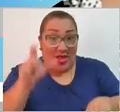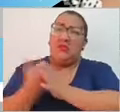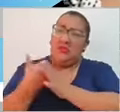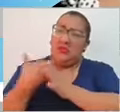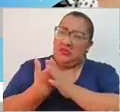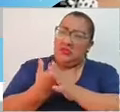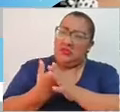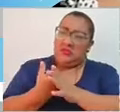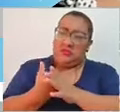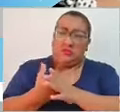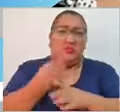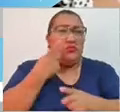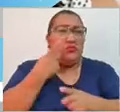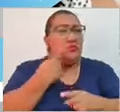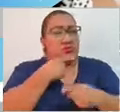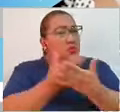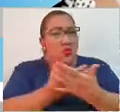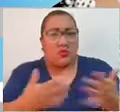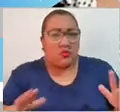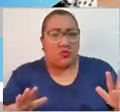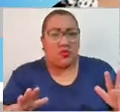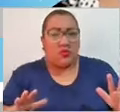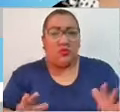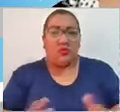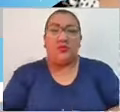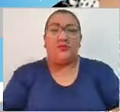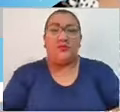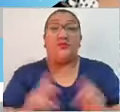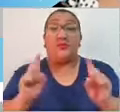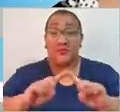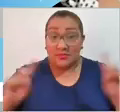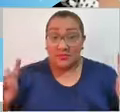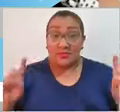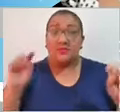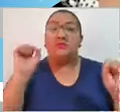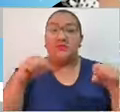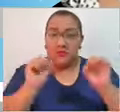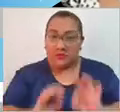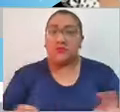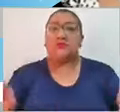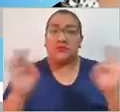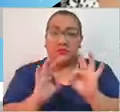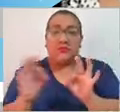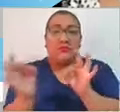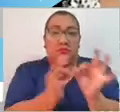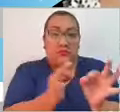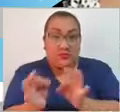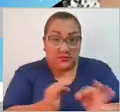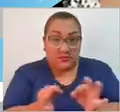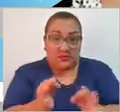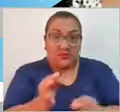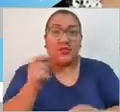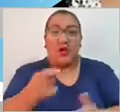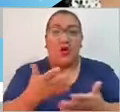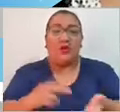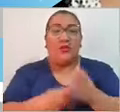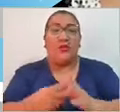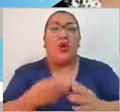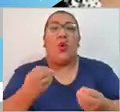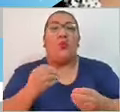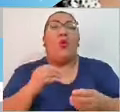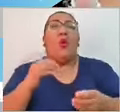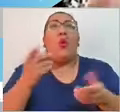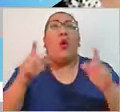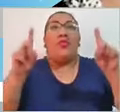de un sexo o género respecto al otro. Sin embargo, sí es importante señalar que las manifestaciones de connotación